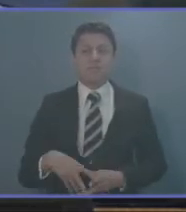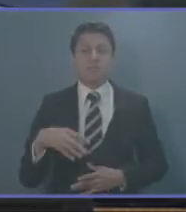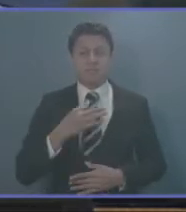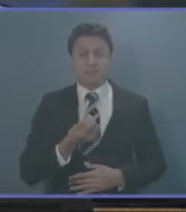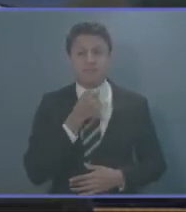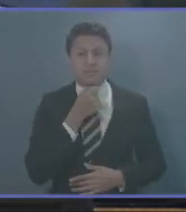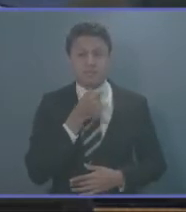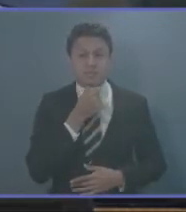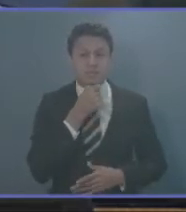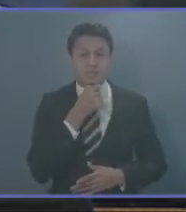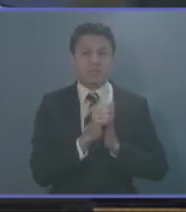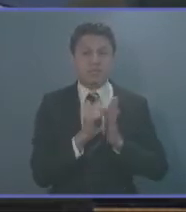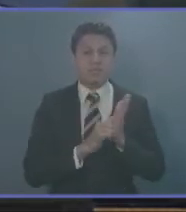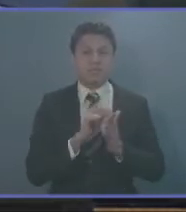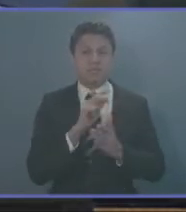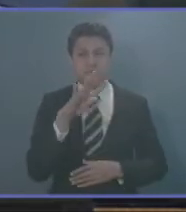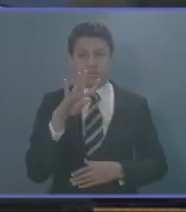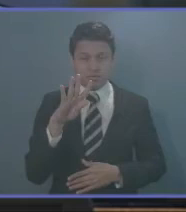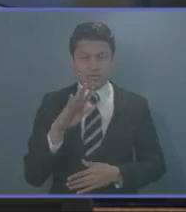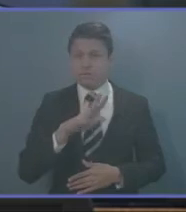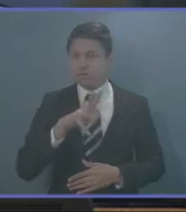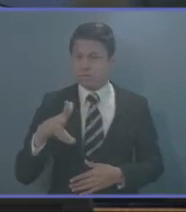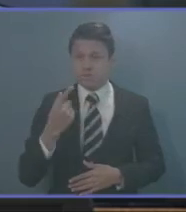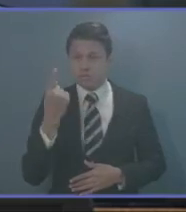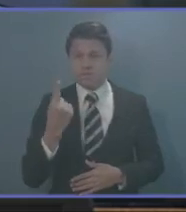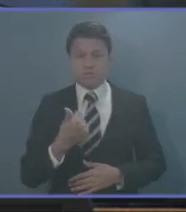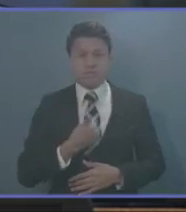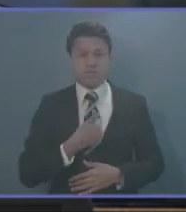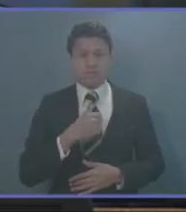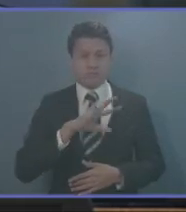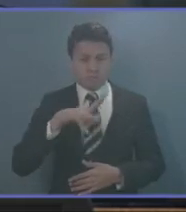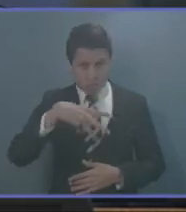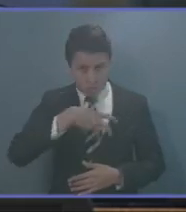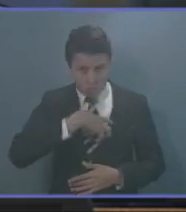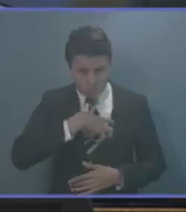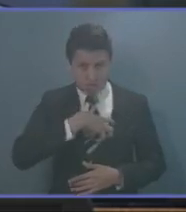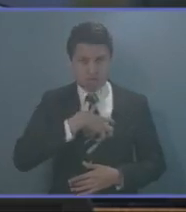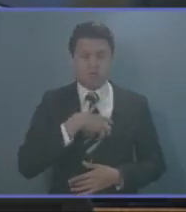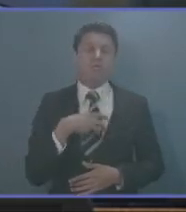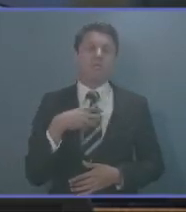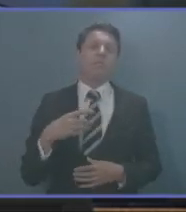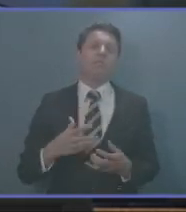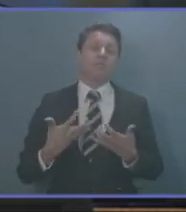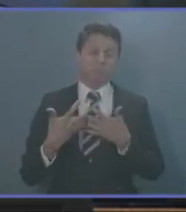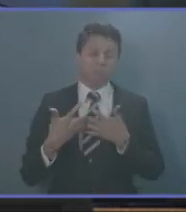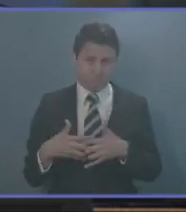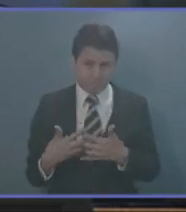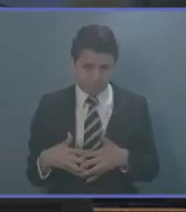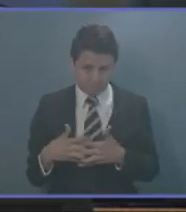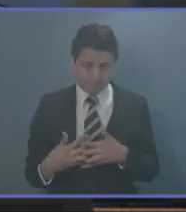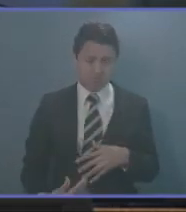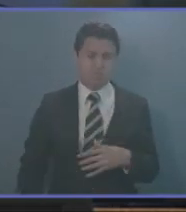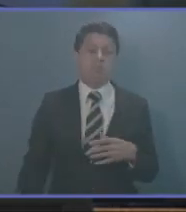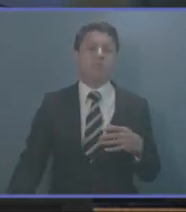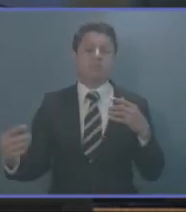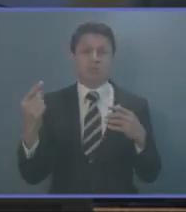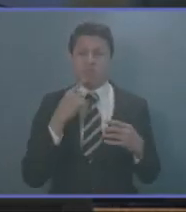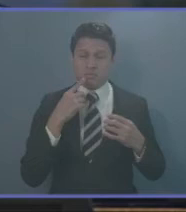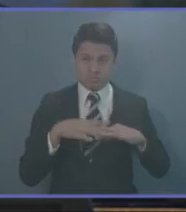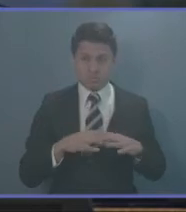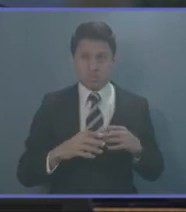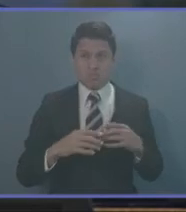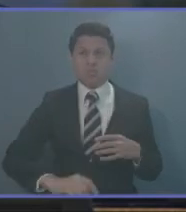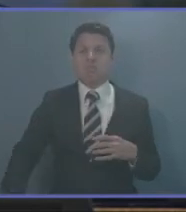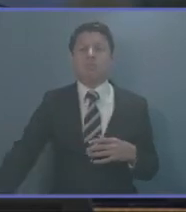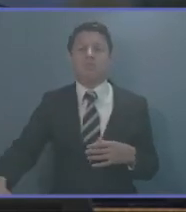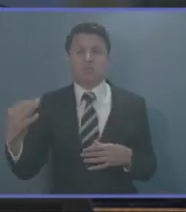información. Artículo 24. Todo propietario o representante legal de establecimientos pertenecientes a los sectores de economía locales están obligados a dar